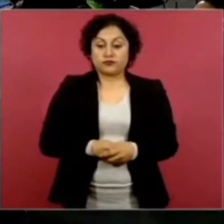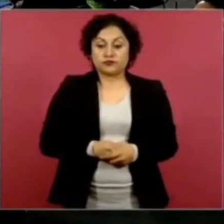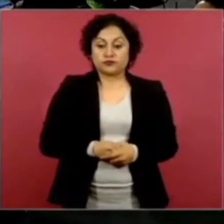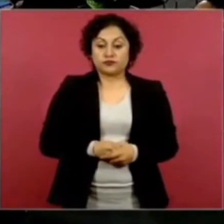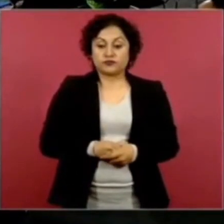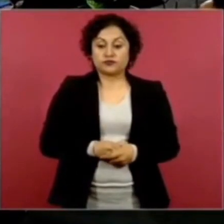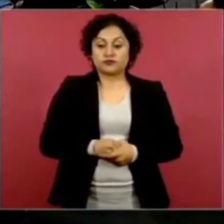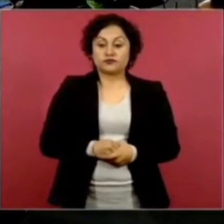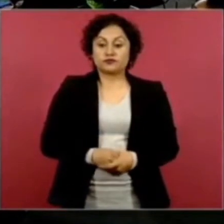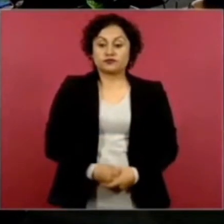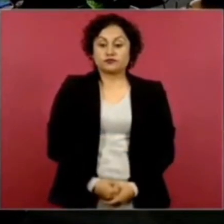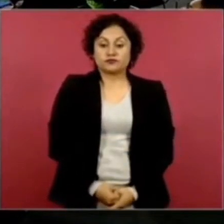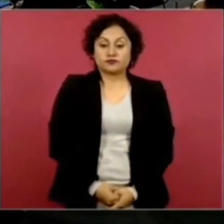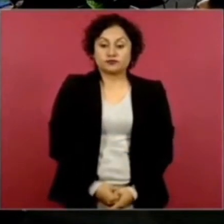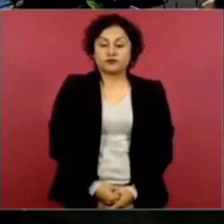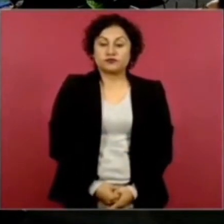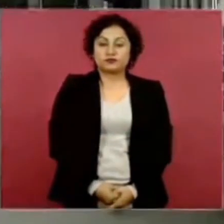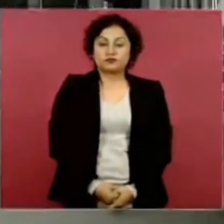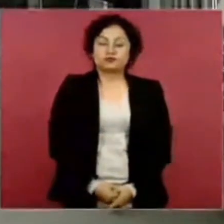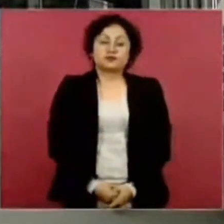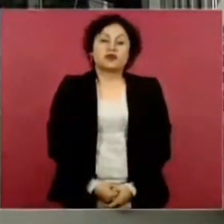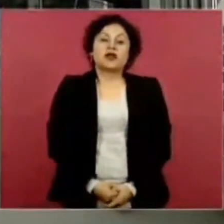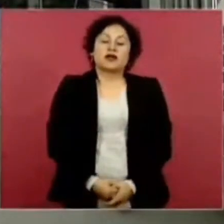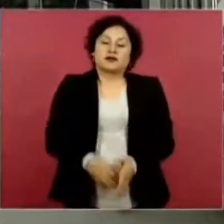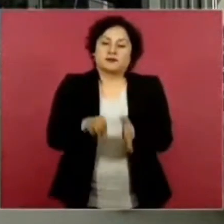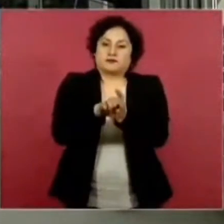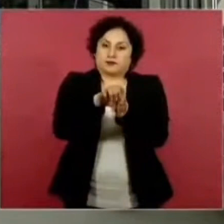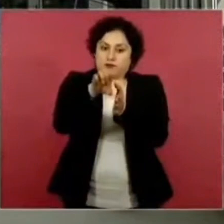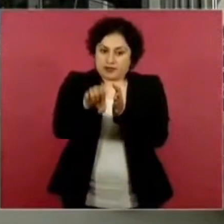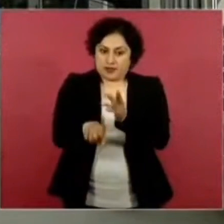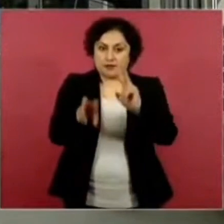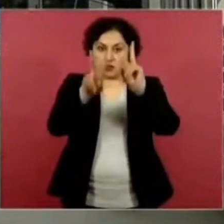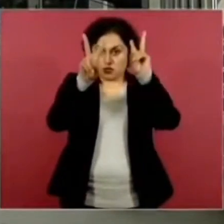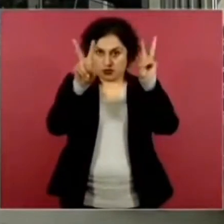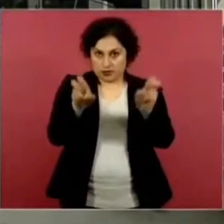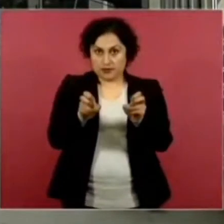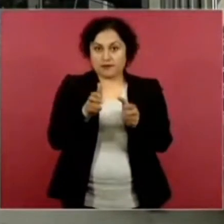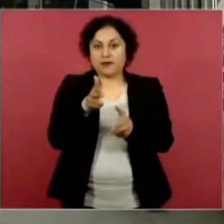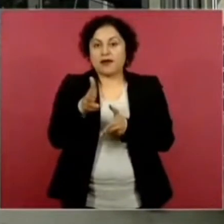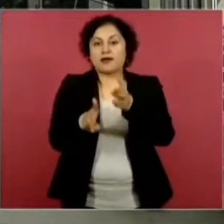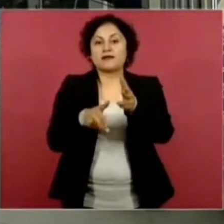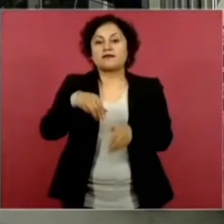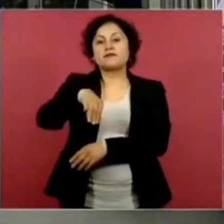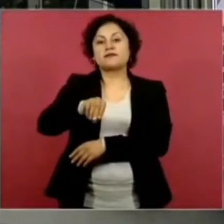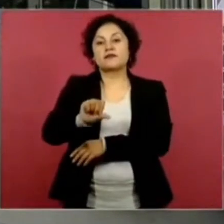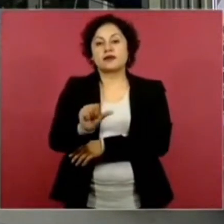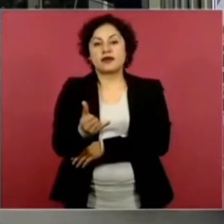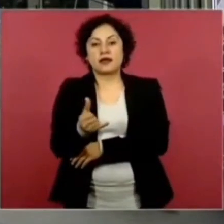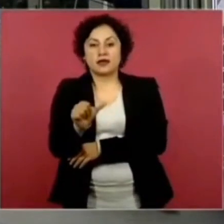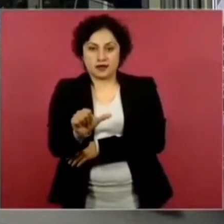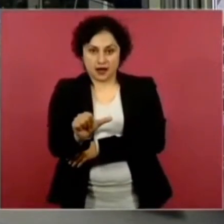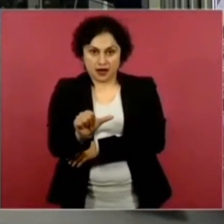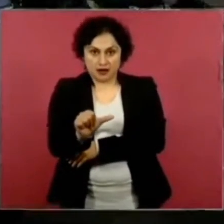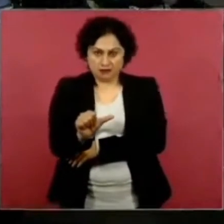Tren Maya, Transísmico, En el caso del Tren Maya, por ejemplo, no tenemos ningún